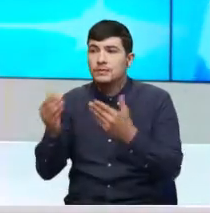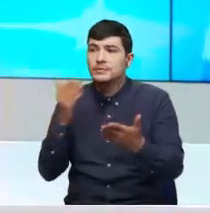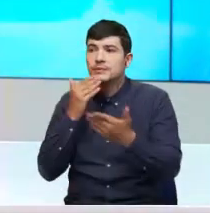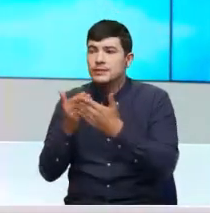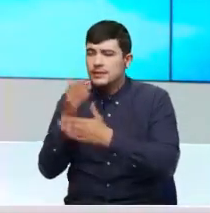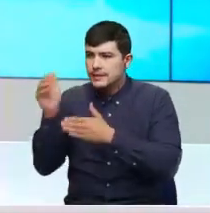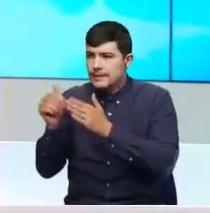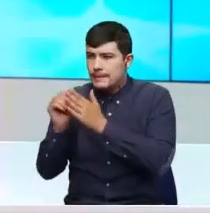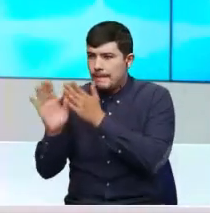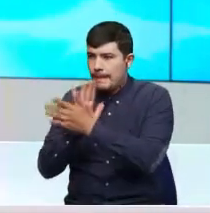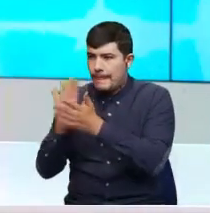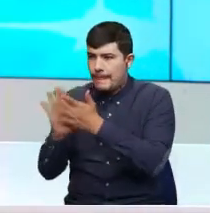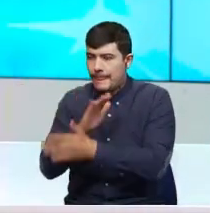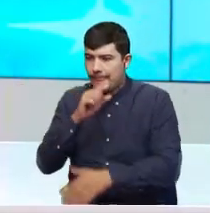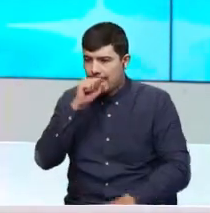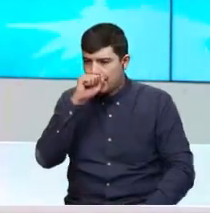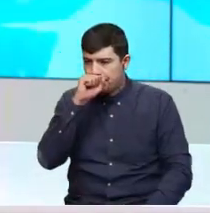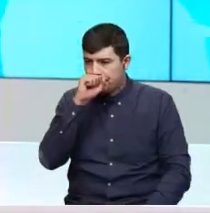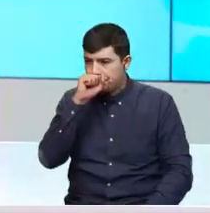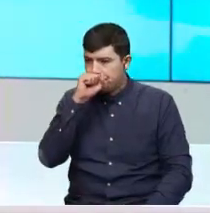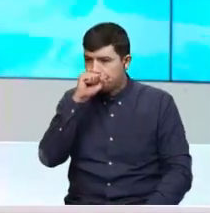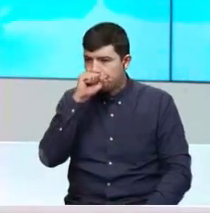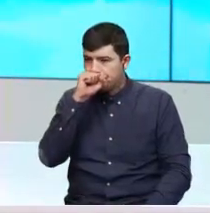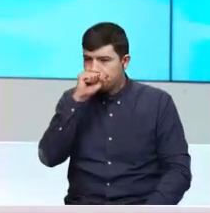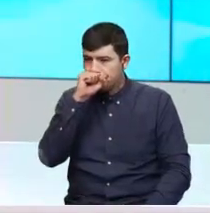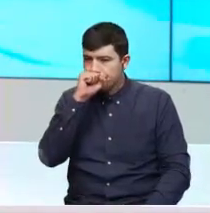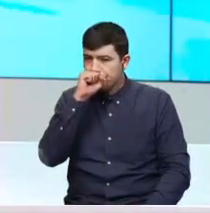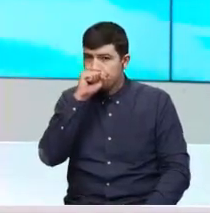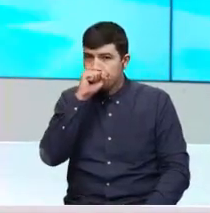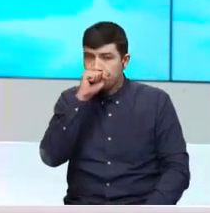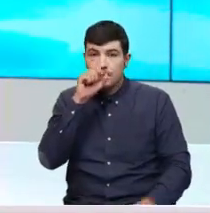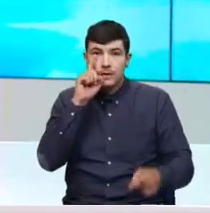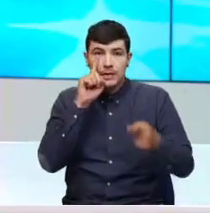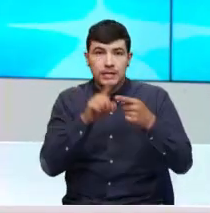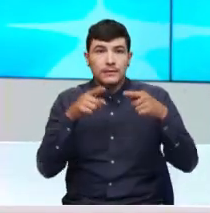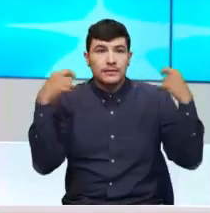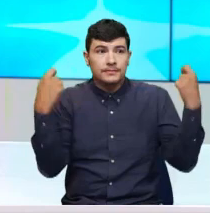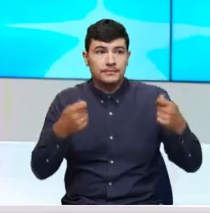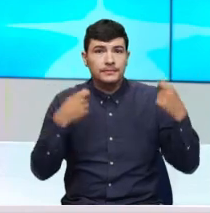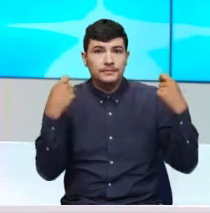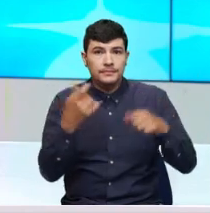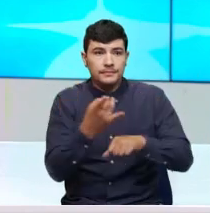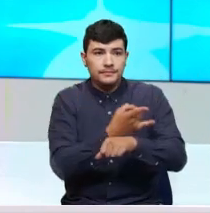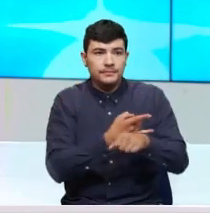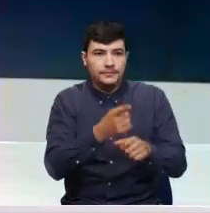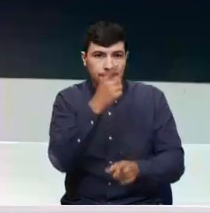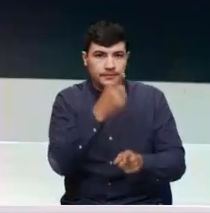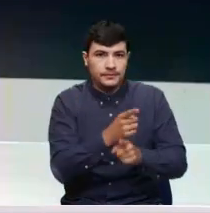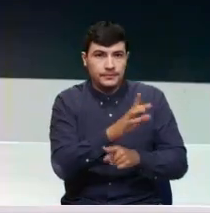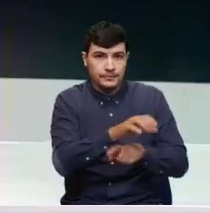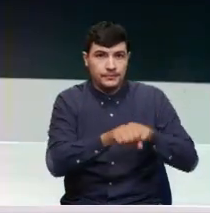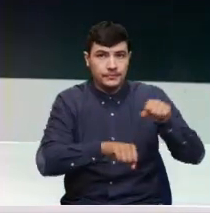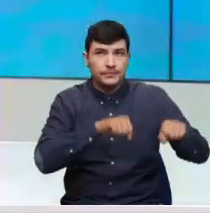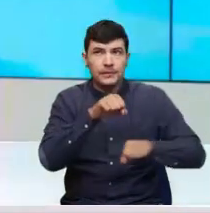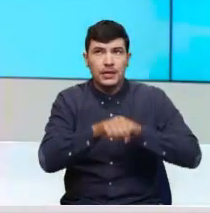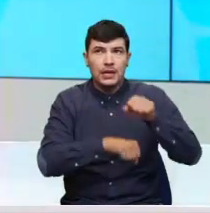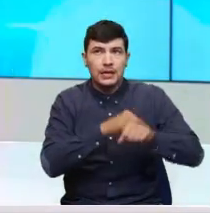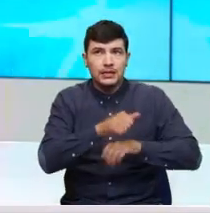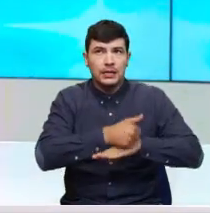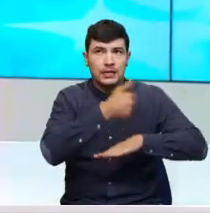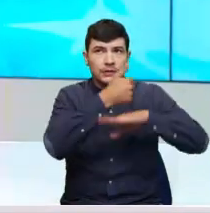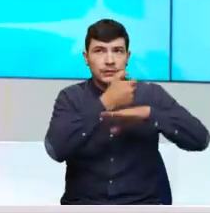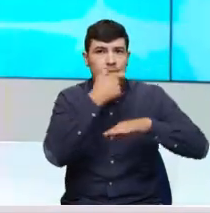Y con el fin de fomentar el uso saludable de la bicicleta en la ciudad de Bucaramanga, la Dirección de Tránsito va a realizar durante toda la semana